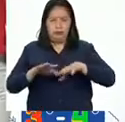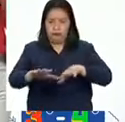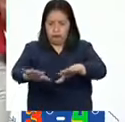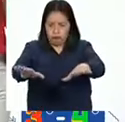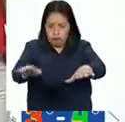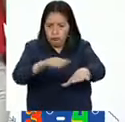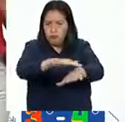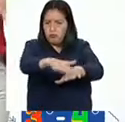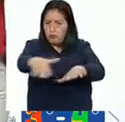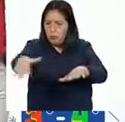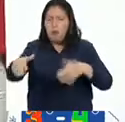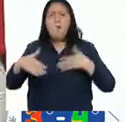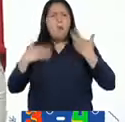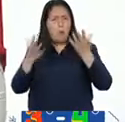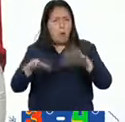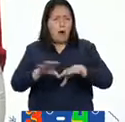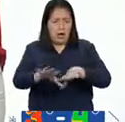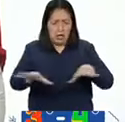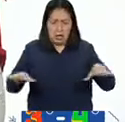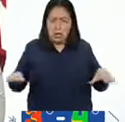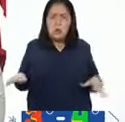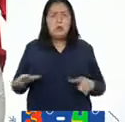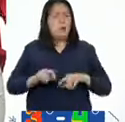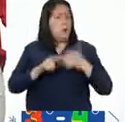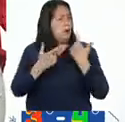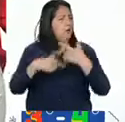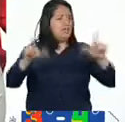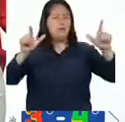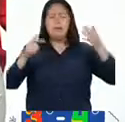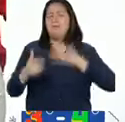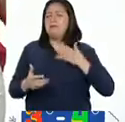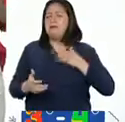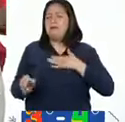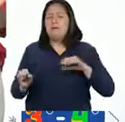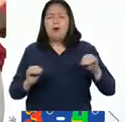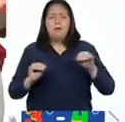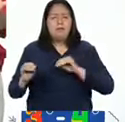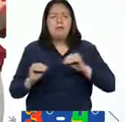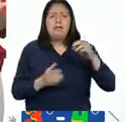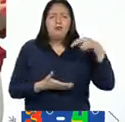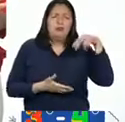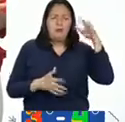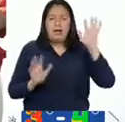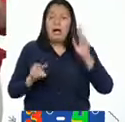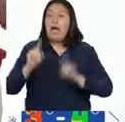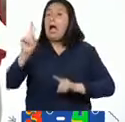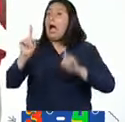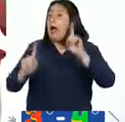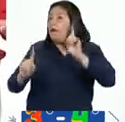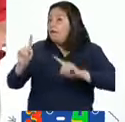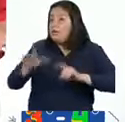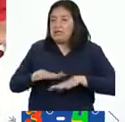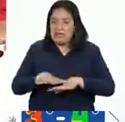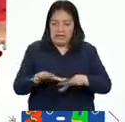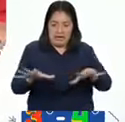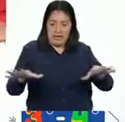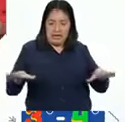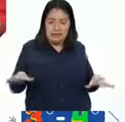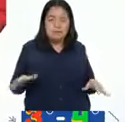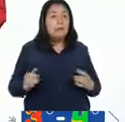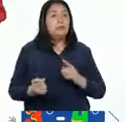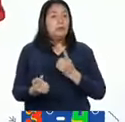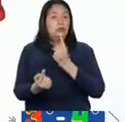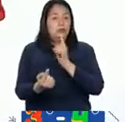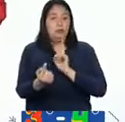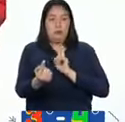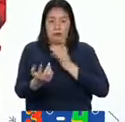espacio donde puedo realizar libremente mis movimientos de danza. A veces el espacio personal puede estar relacionado